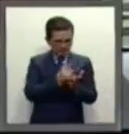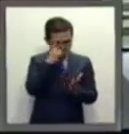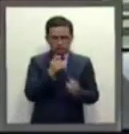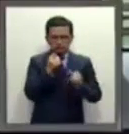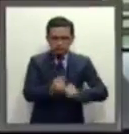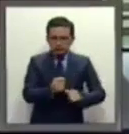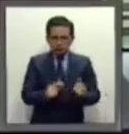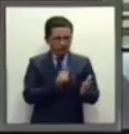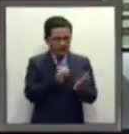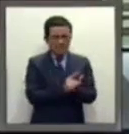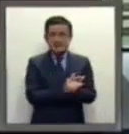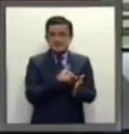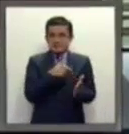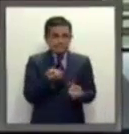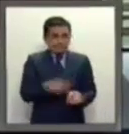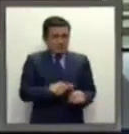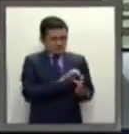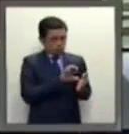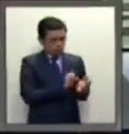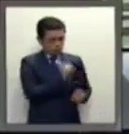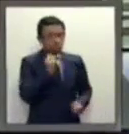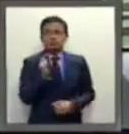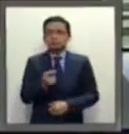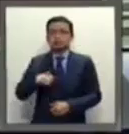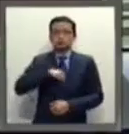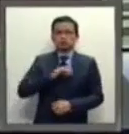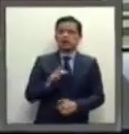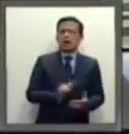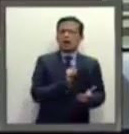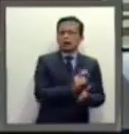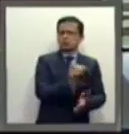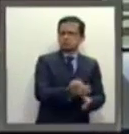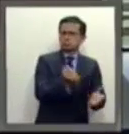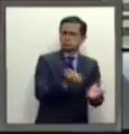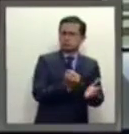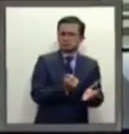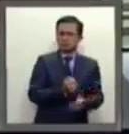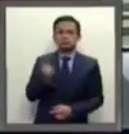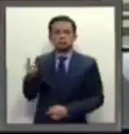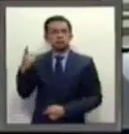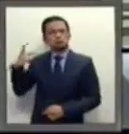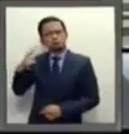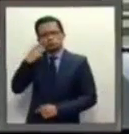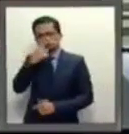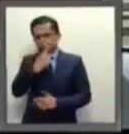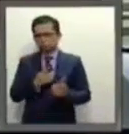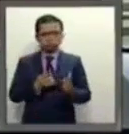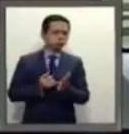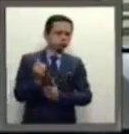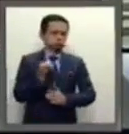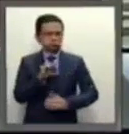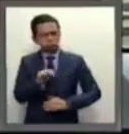constitucional. Lo que hayamos aprobado en la ley queda a discreción de interpretación y de ejecución del Ejecutivo Federal.